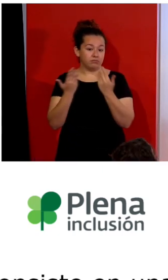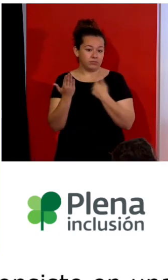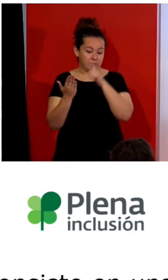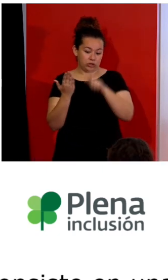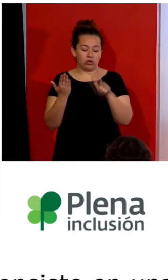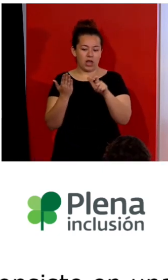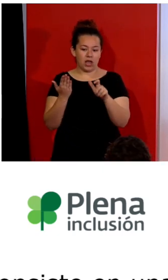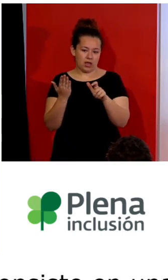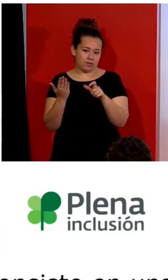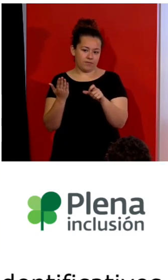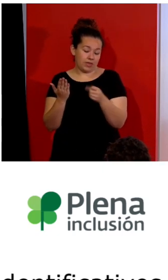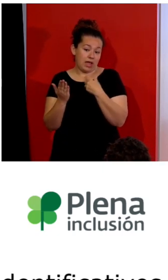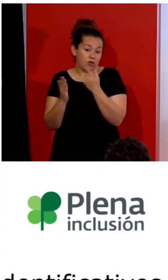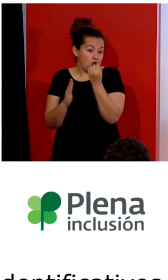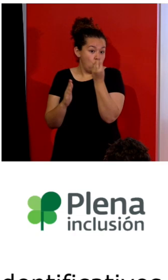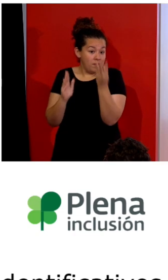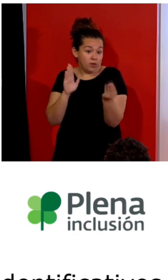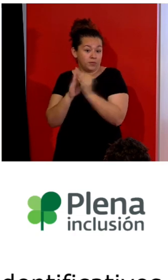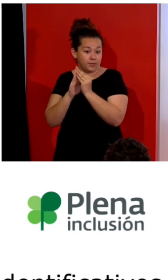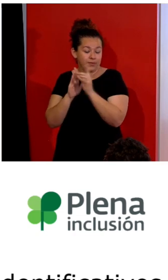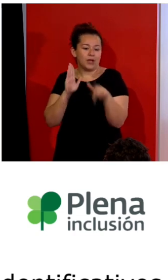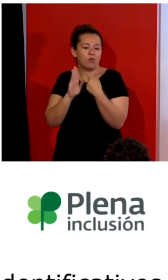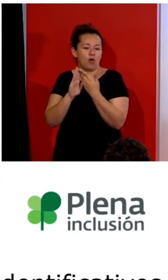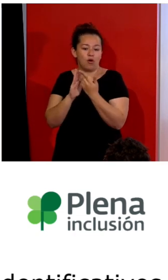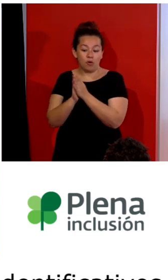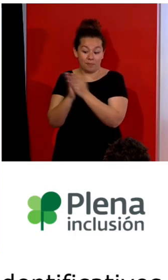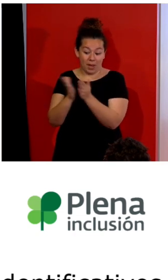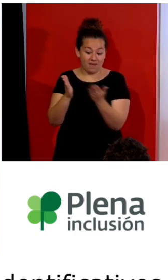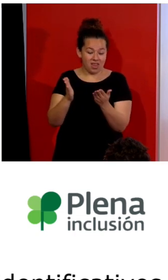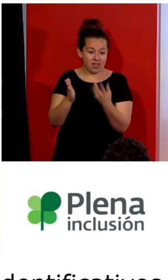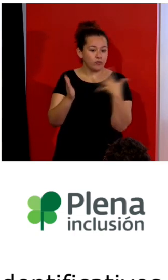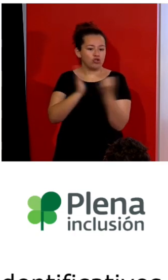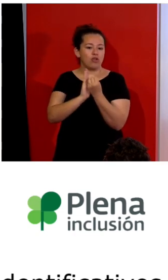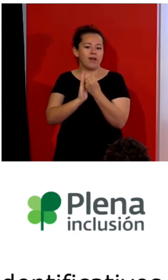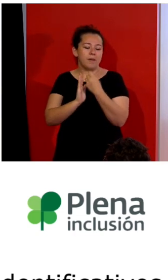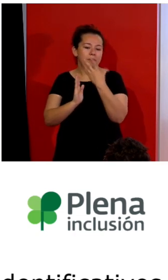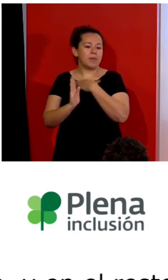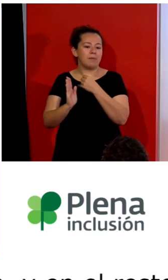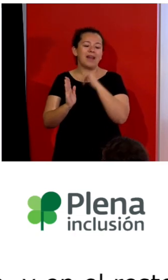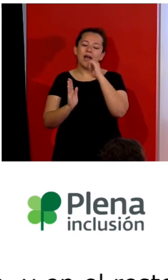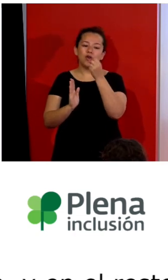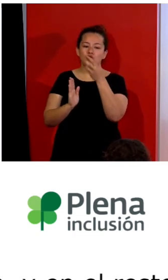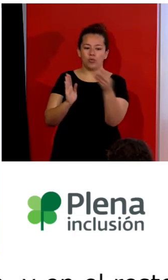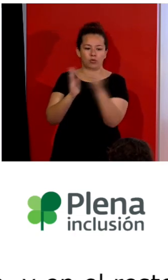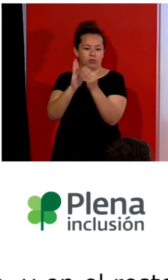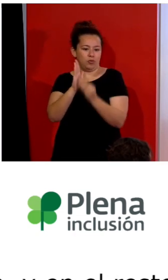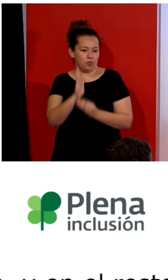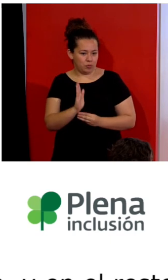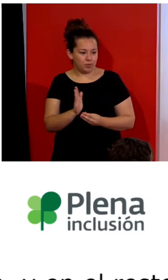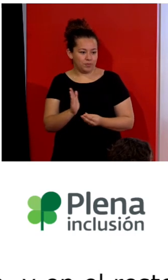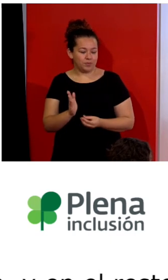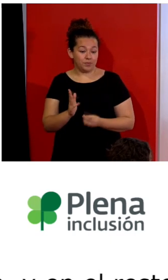un número de orden y en el resto del cuadernillo, en la cabecera de las hojas, figura solamente ese número de orden. A la hora